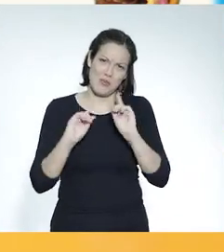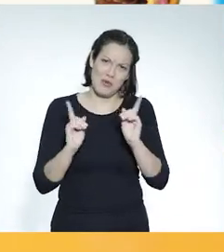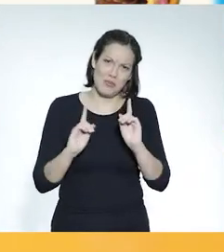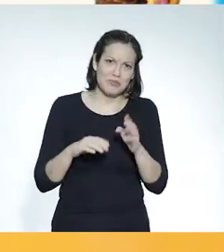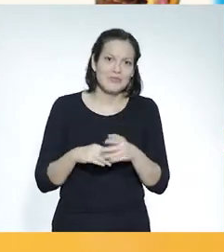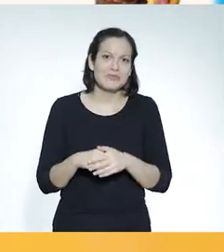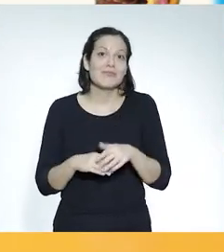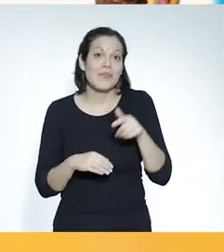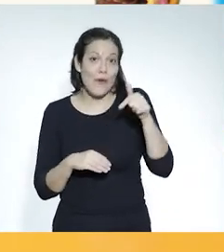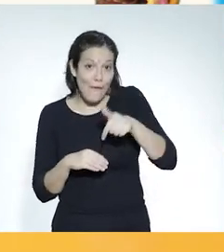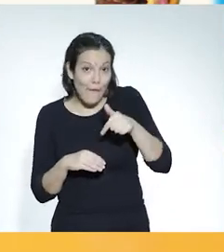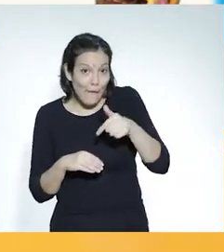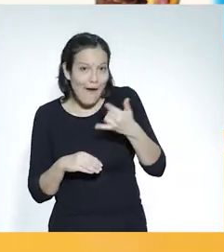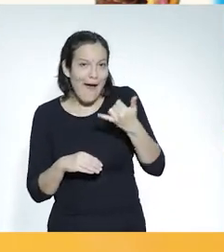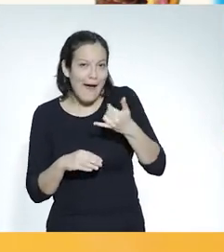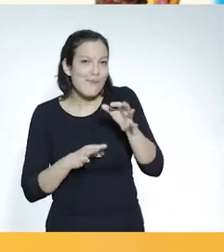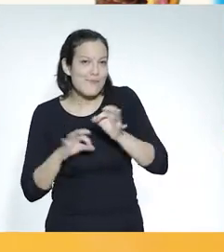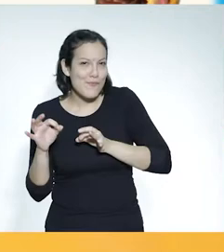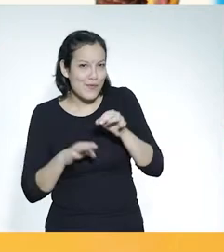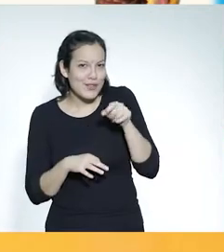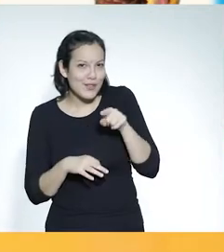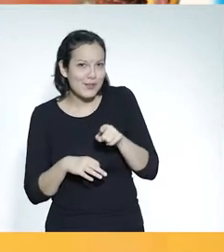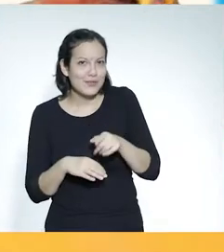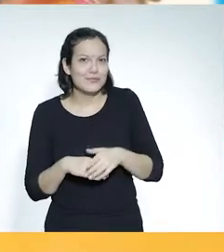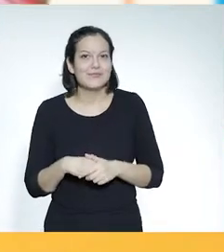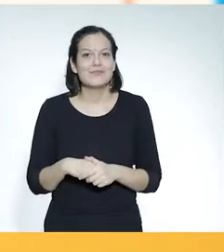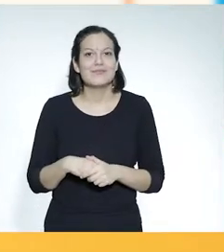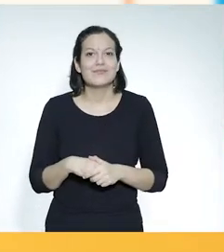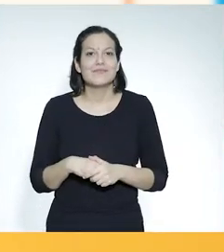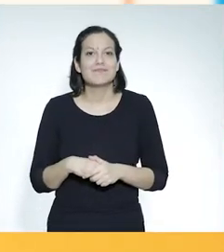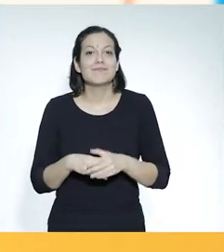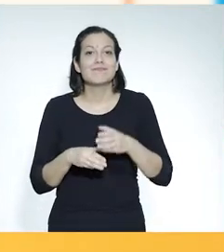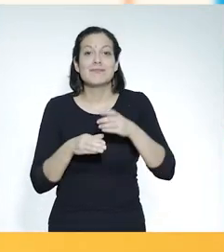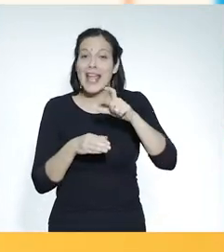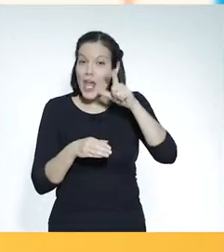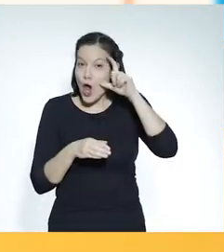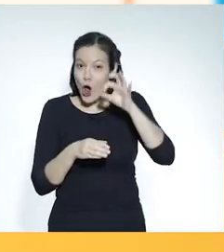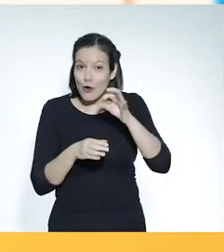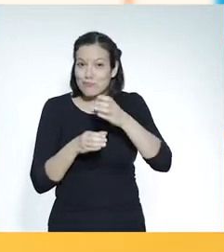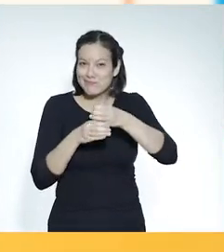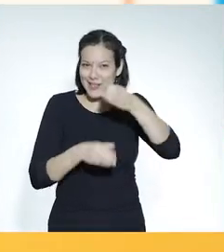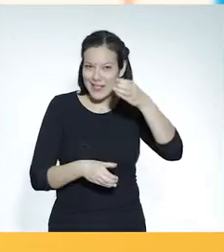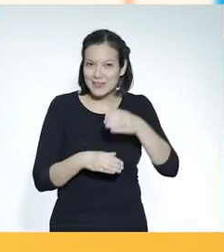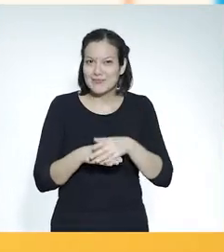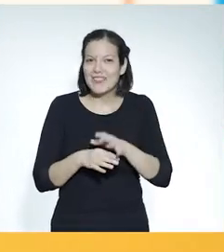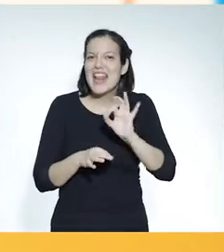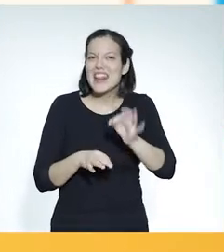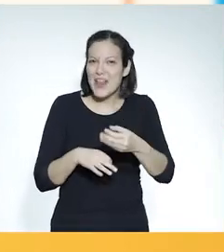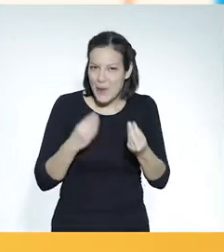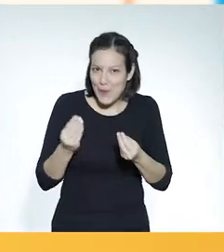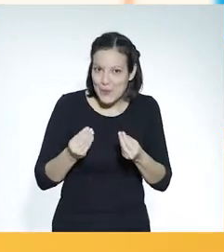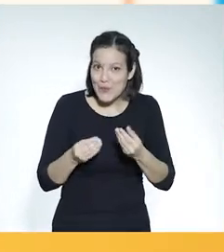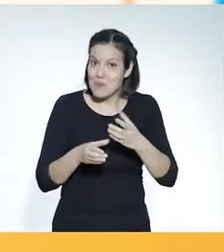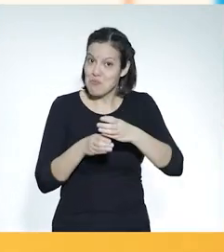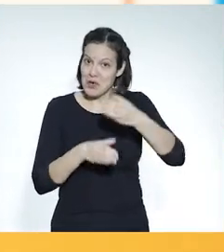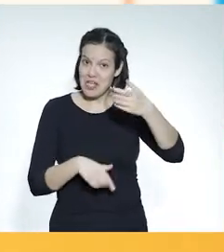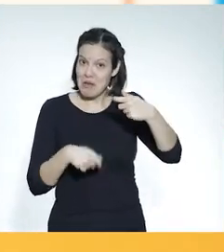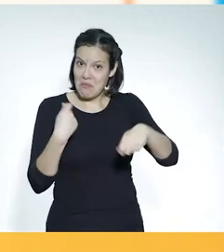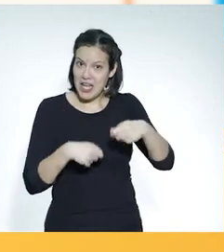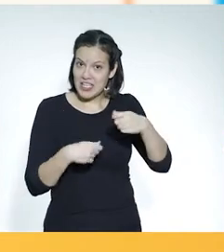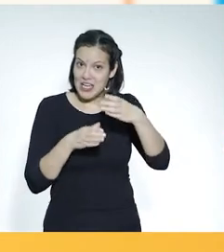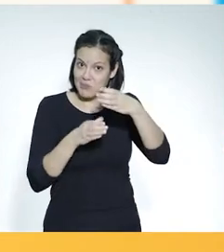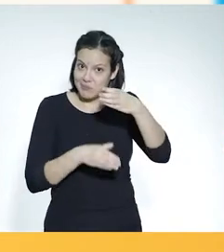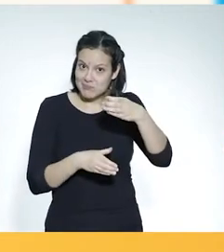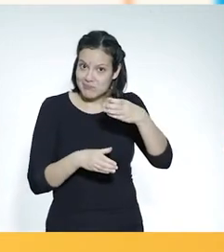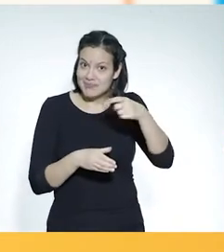preocupes, hoy tenemos un proyecto. Ecoladrillo. ¿Saben cómo lo vamos a hacer? Una botella